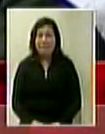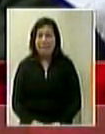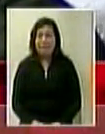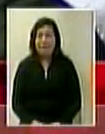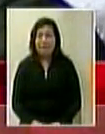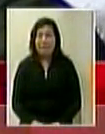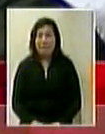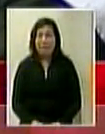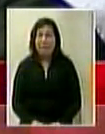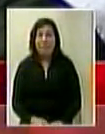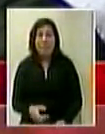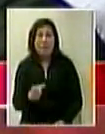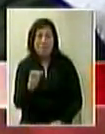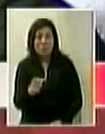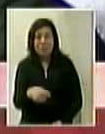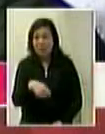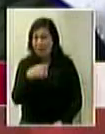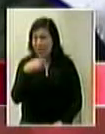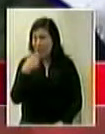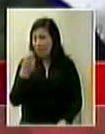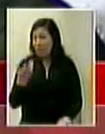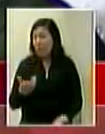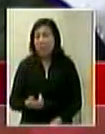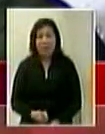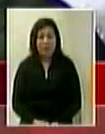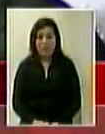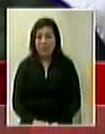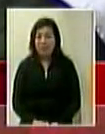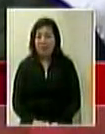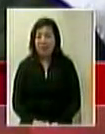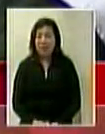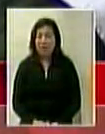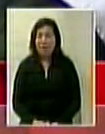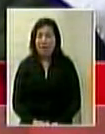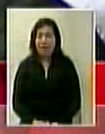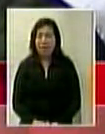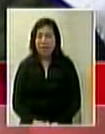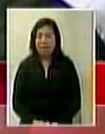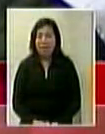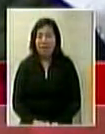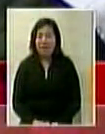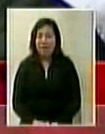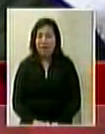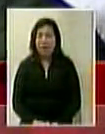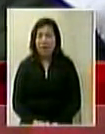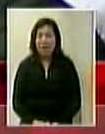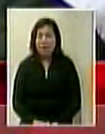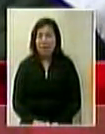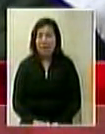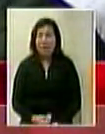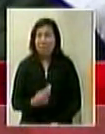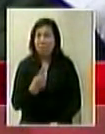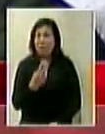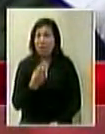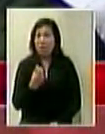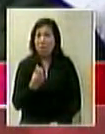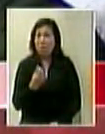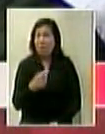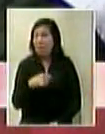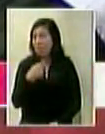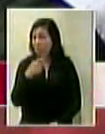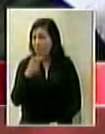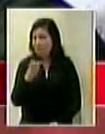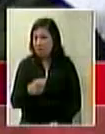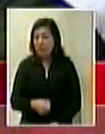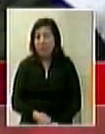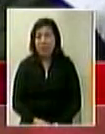hablando, por ejemplo, de los narcotraficantes que tienen... A ver, vean, pues, cómo vive Tijero, ¿no es cierto? A ver, veamos cómo viven los